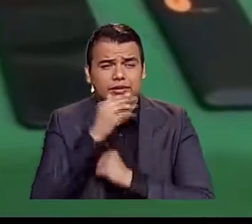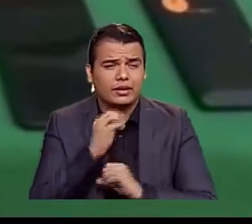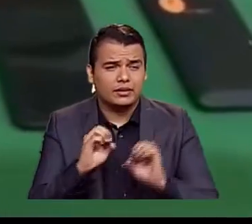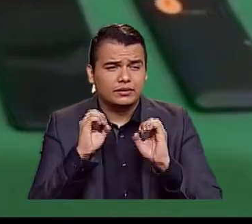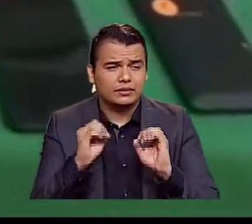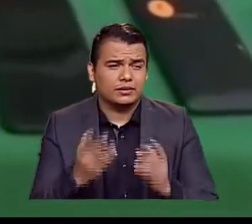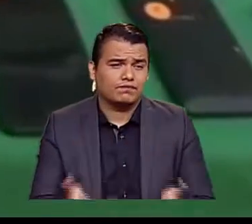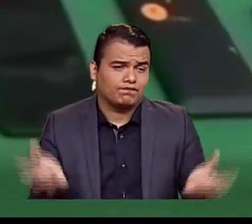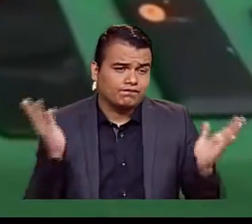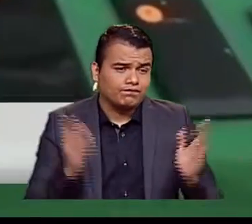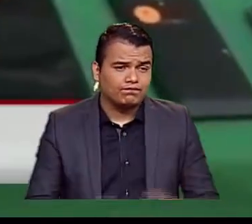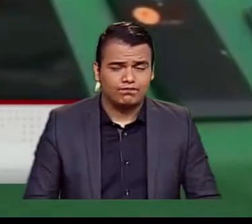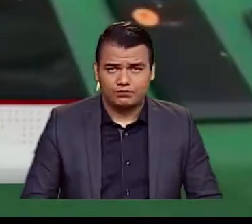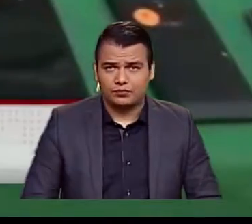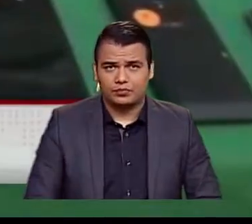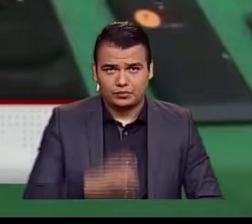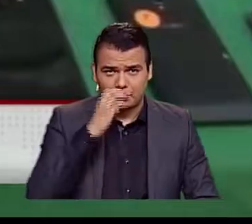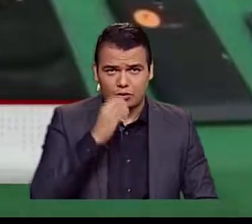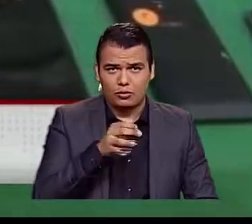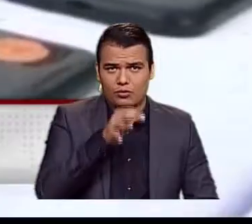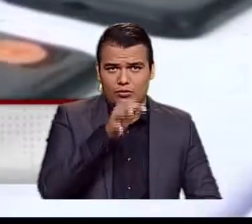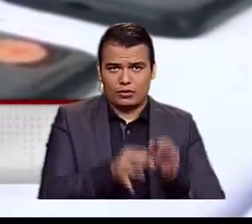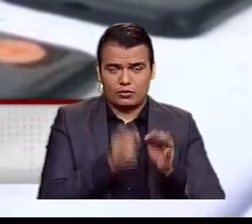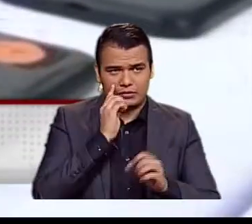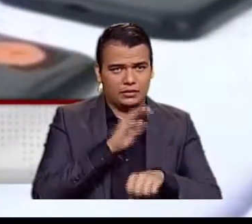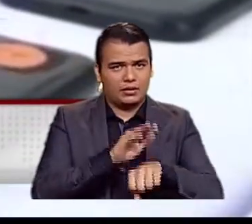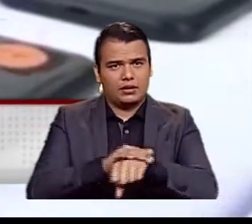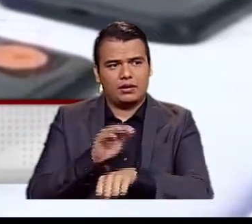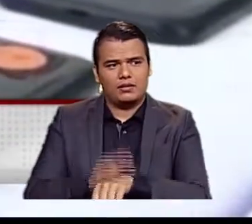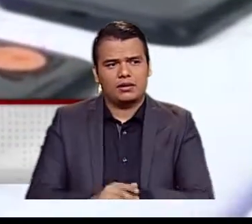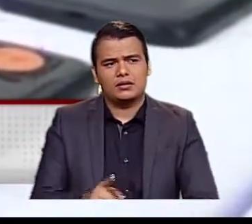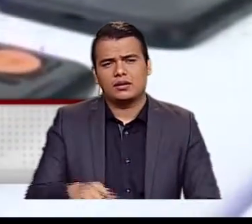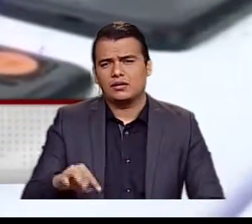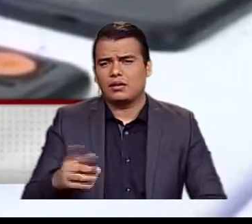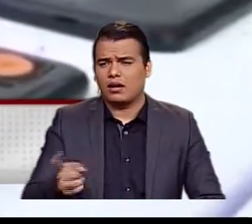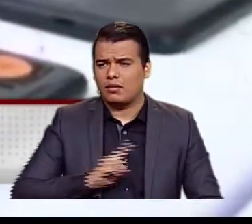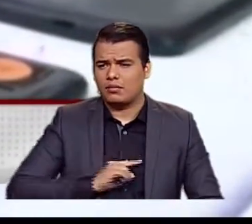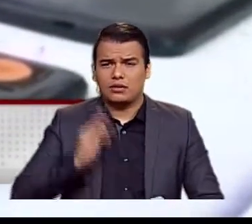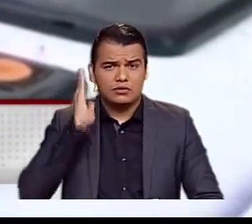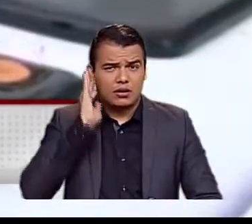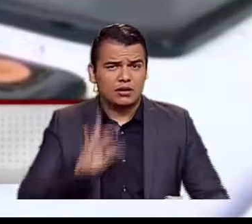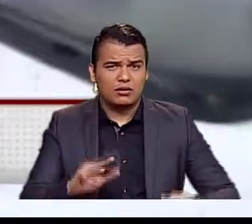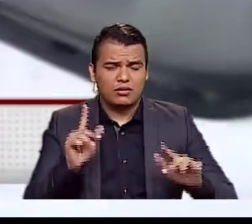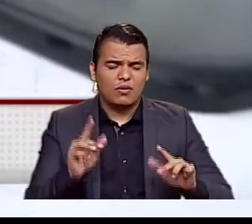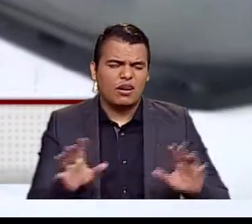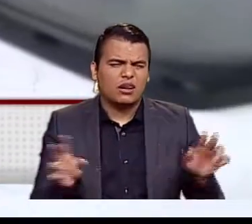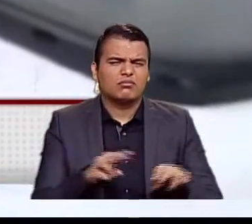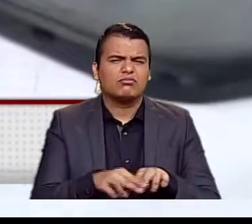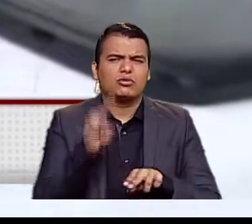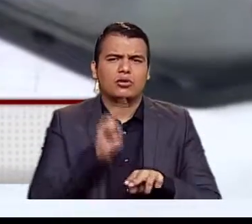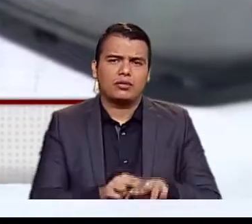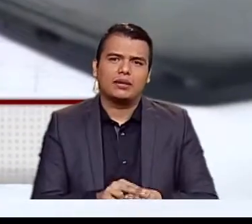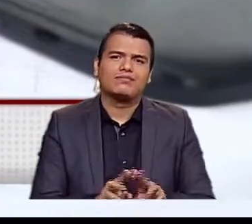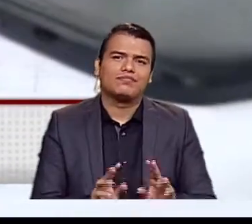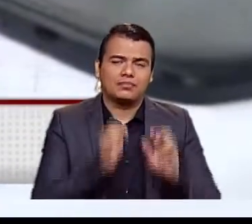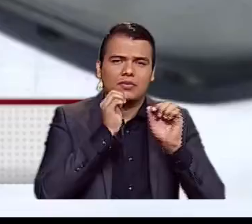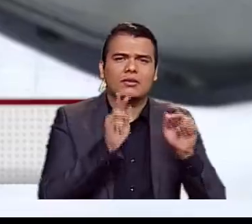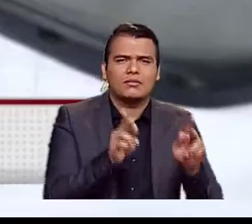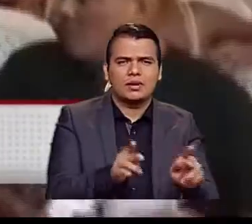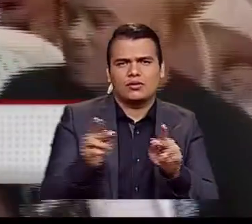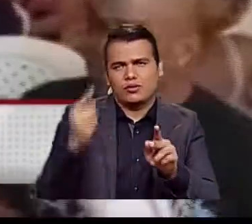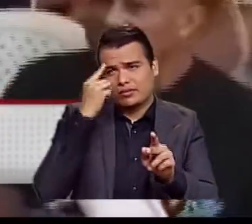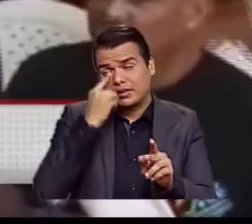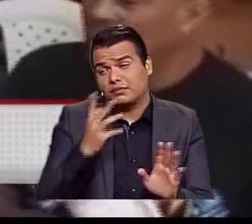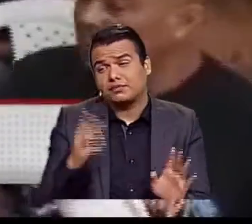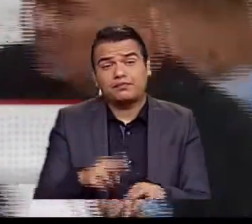invitación que hace el juez séptimo penal municipal es a no naturalizar el delito de hurto a celular pues si bien la ciudadanía tiende a aceptar esta